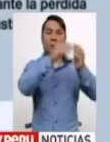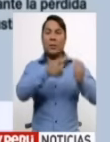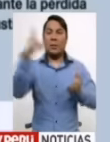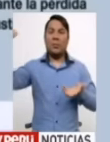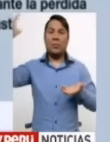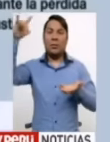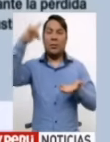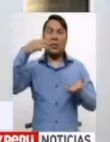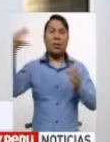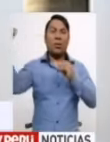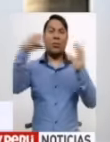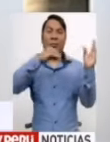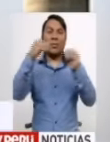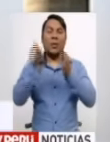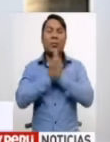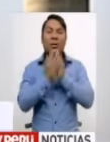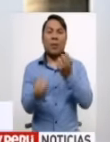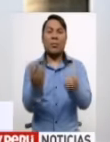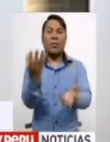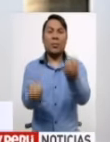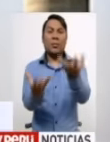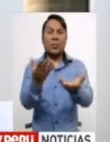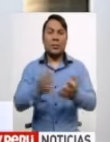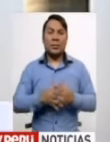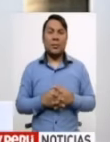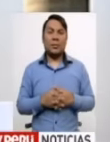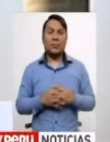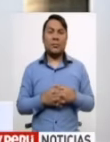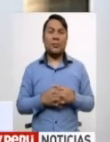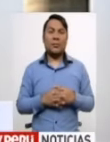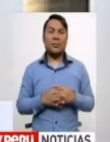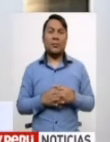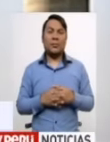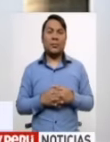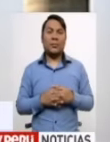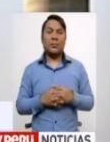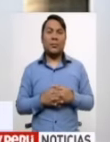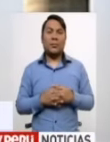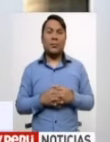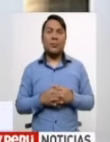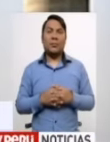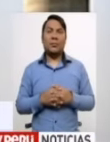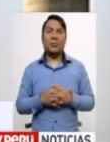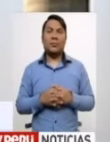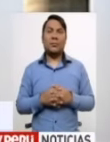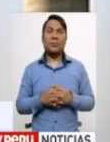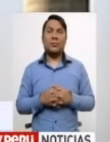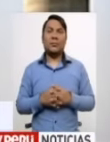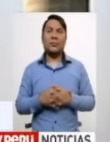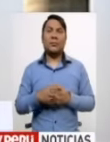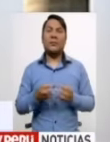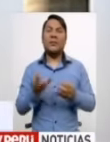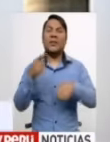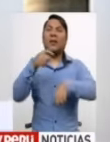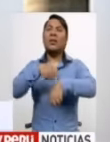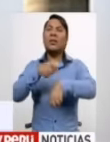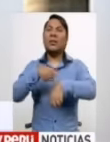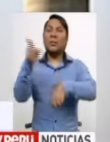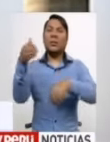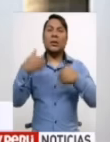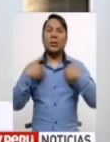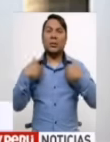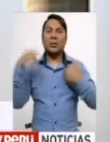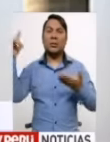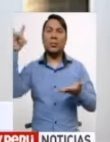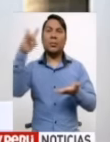Avianca y Lamia. ¿Qué tiempo tiene para permanecer en su aproximación a Lima Mar, India? Estamos con